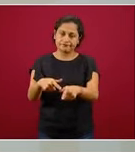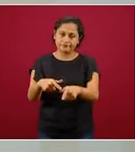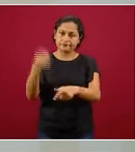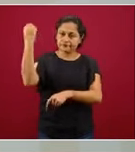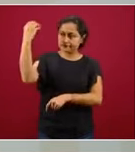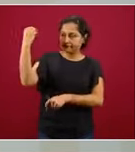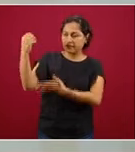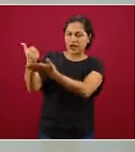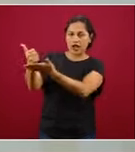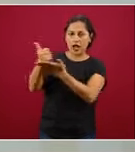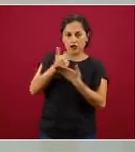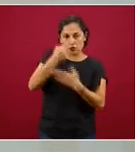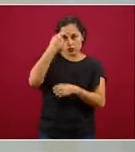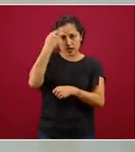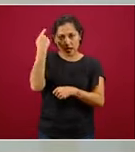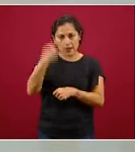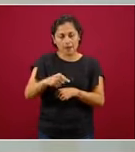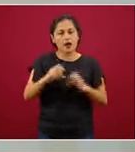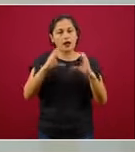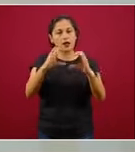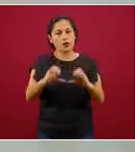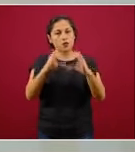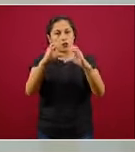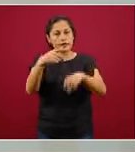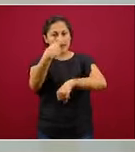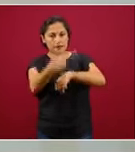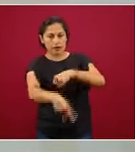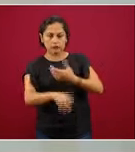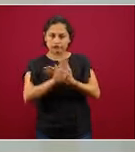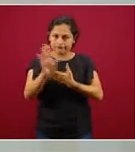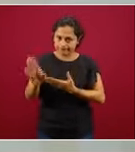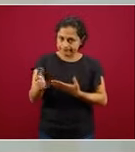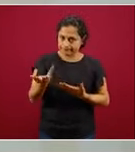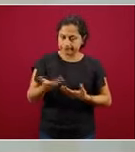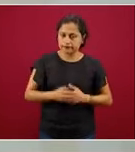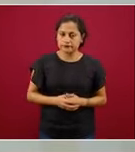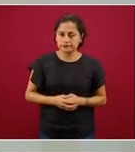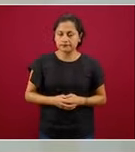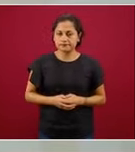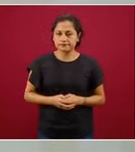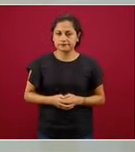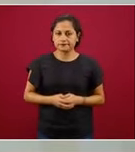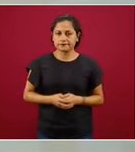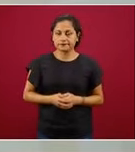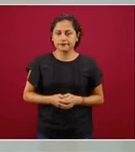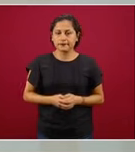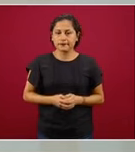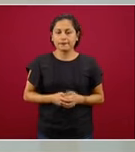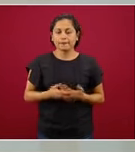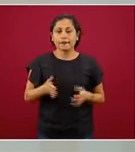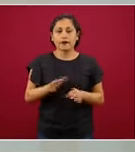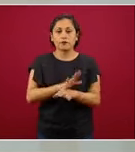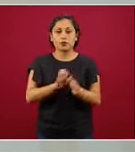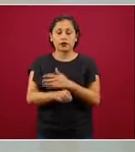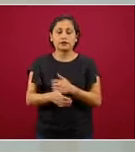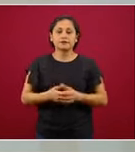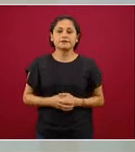instrumento de evaluación de riesgo y un instrumento de comunicación de riesgos. Un tema particular fue sobre